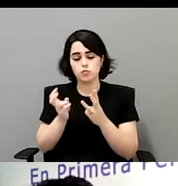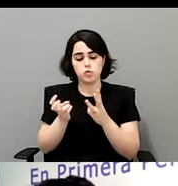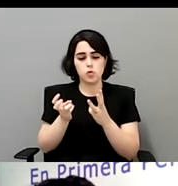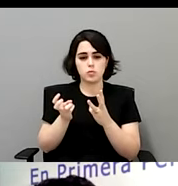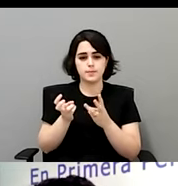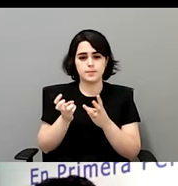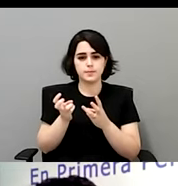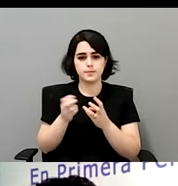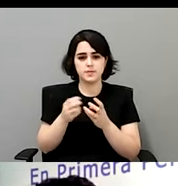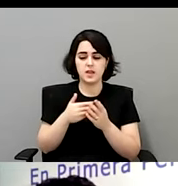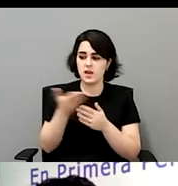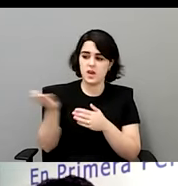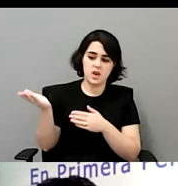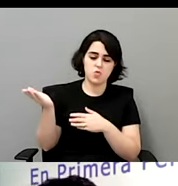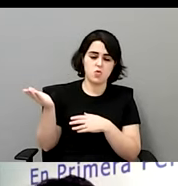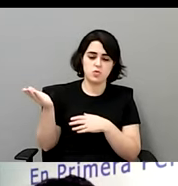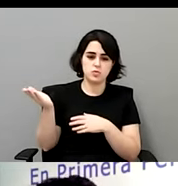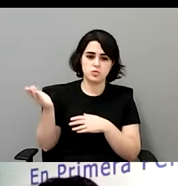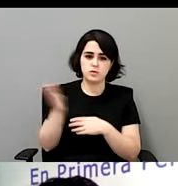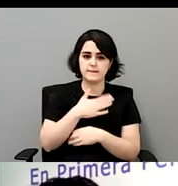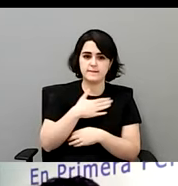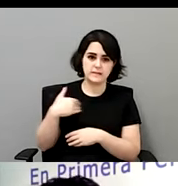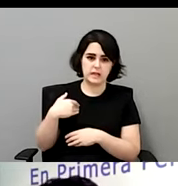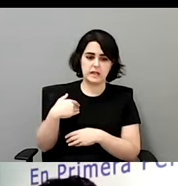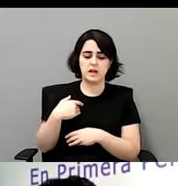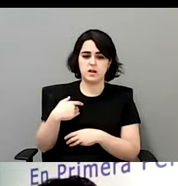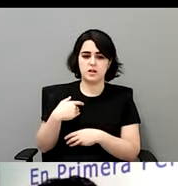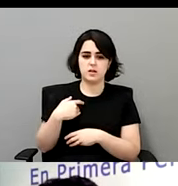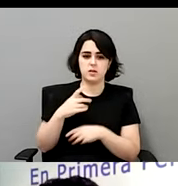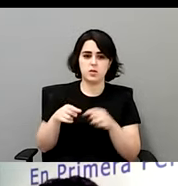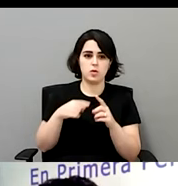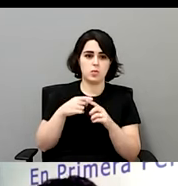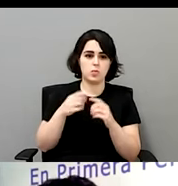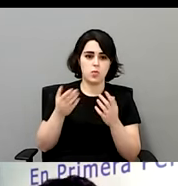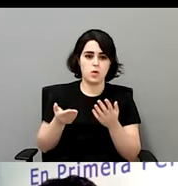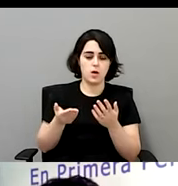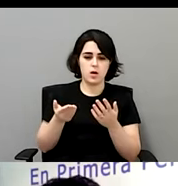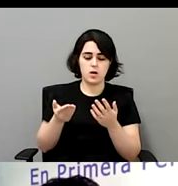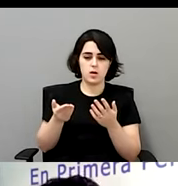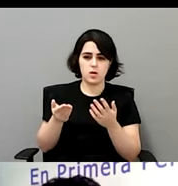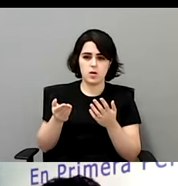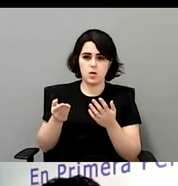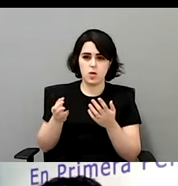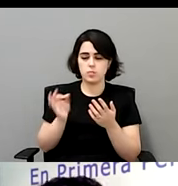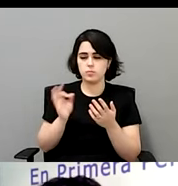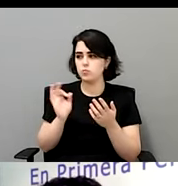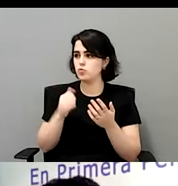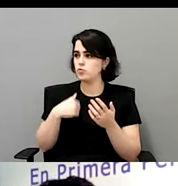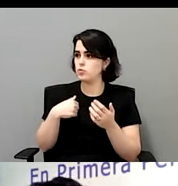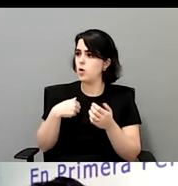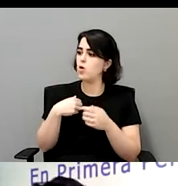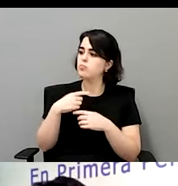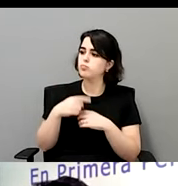que ellos querían para o pretendían que yo tuviera